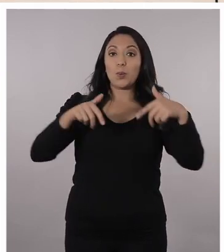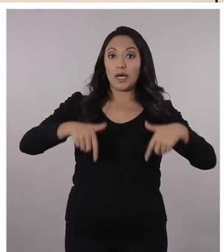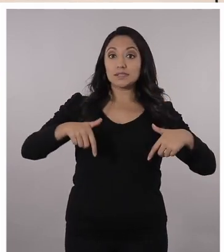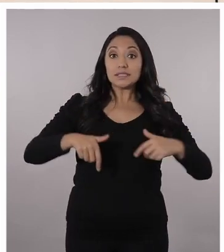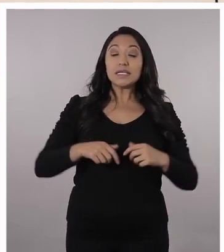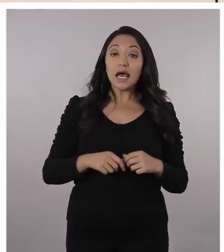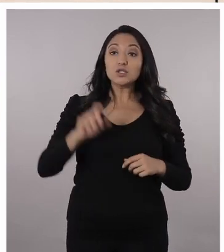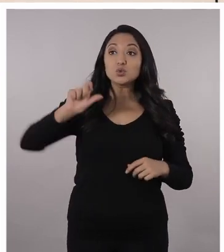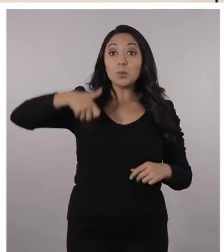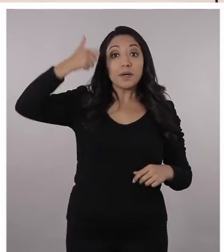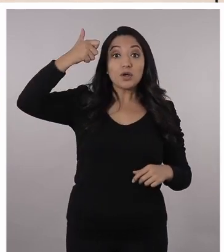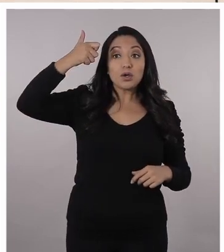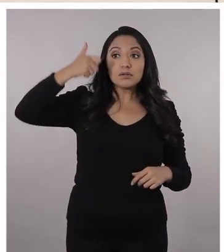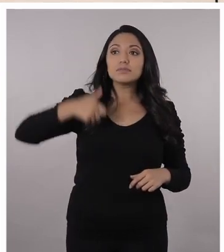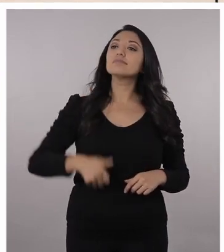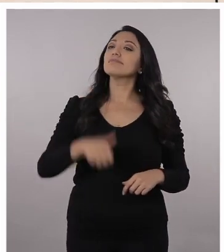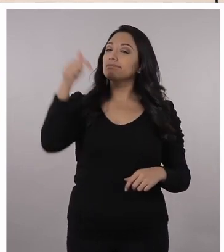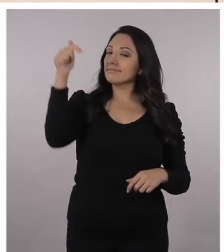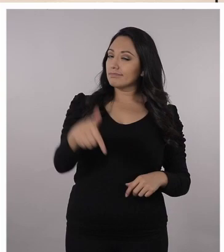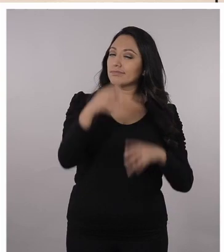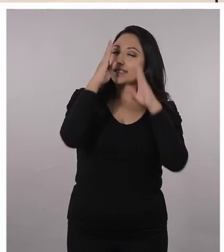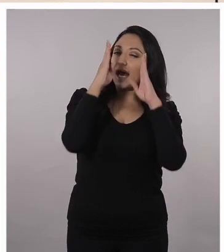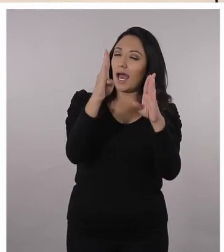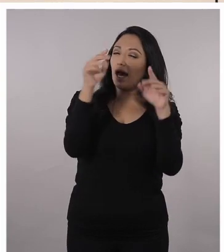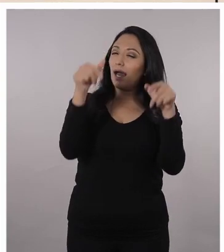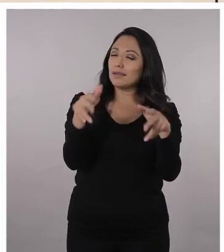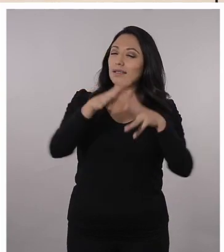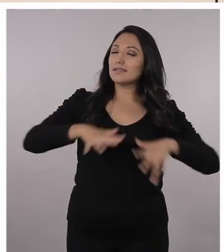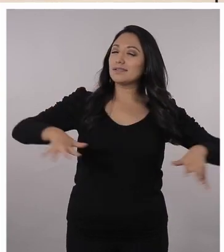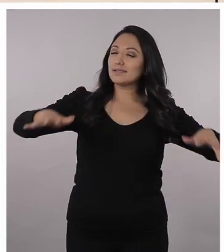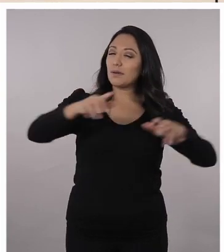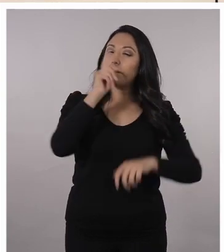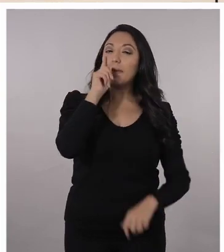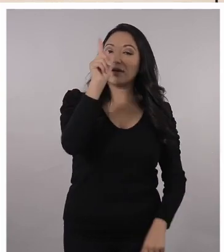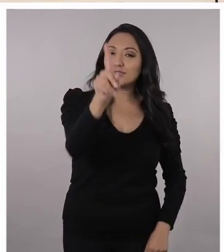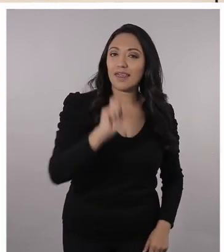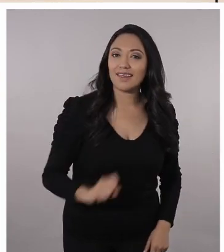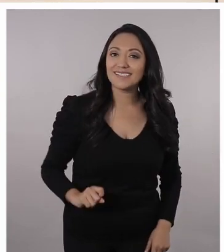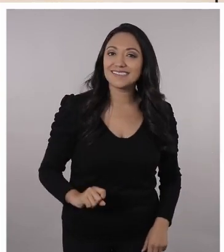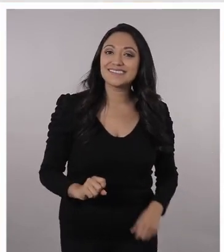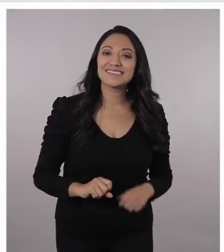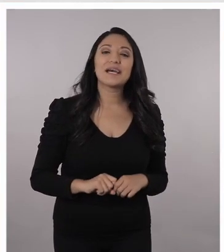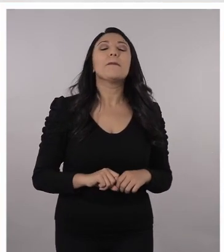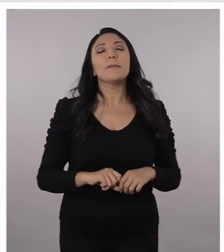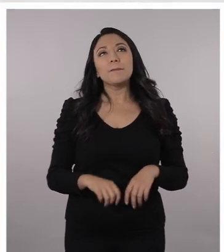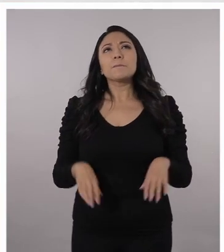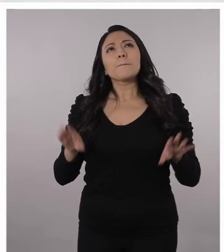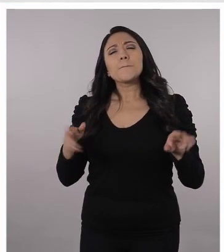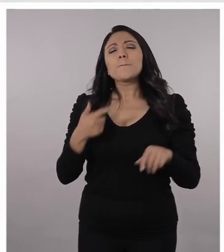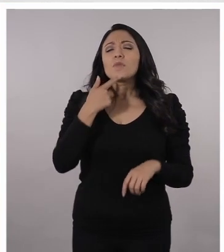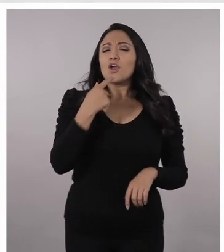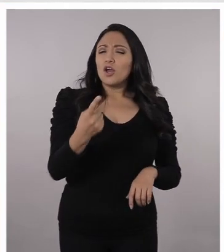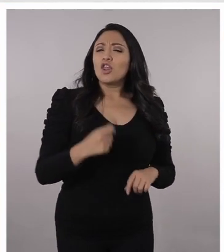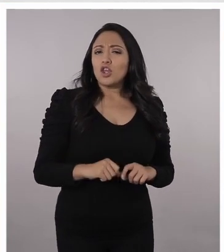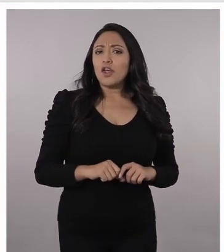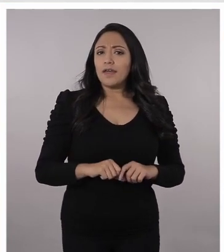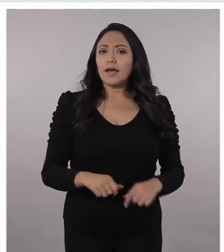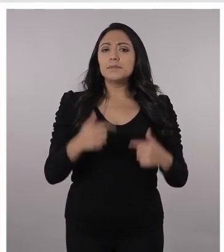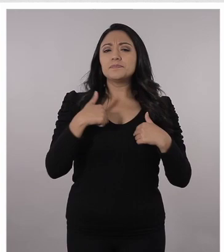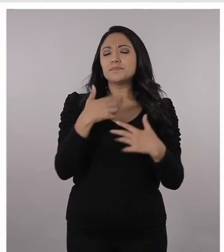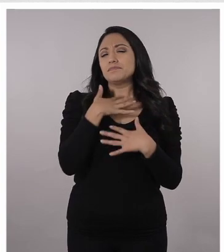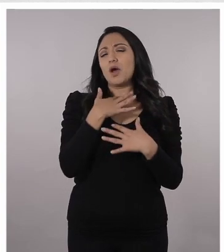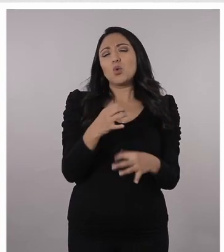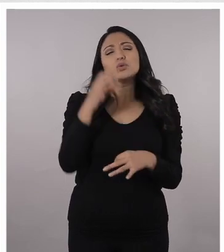Educación General Básica Superior, esta es su franja y este es su espacio. Yo les había contado que